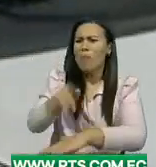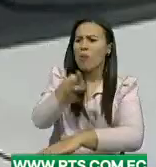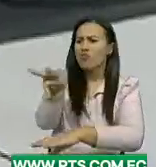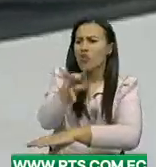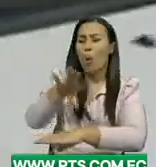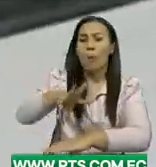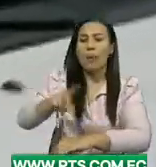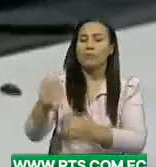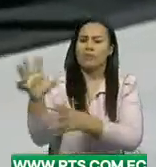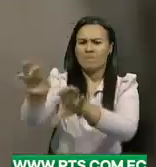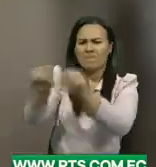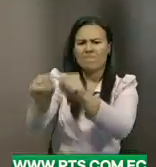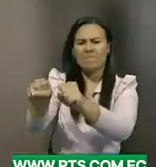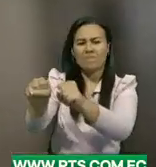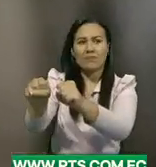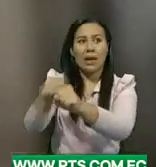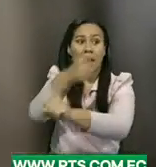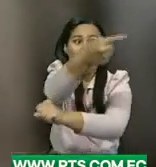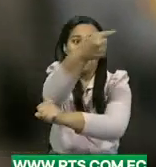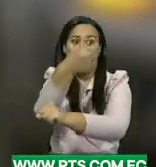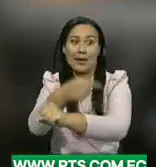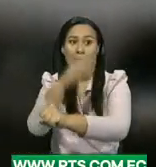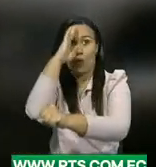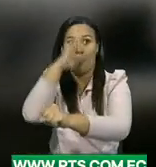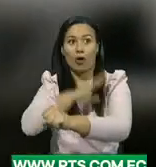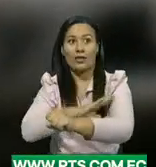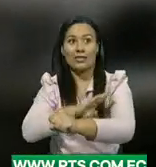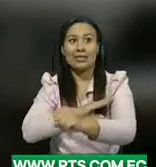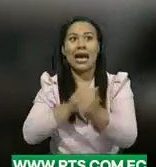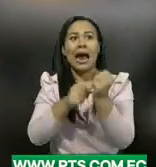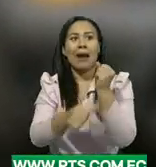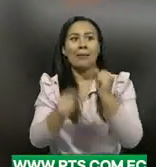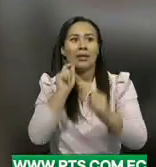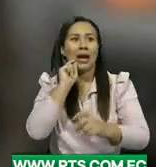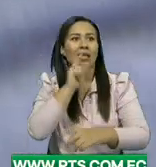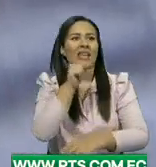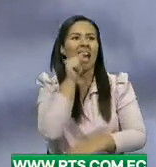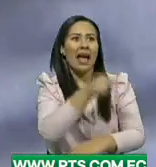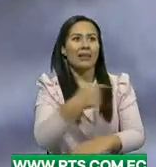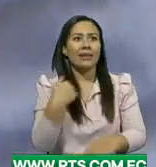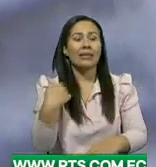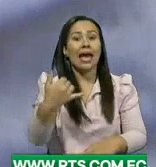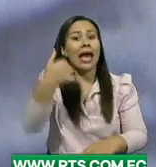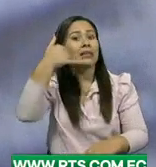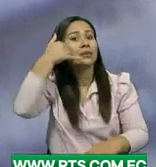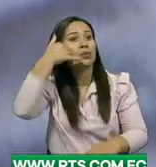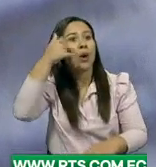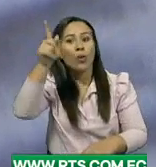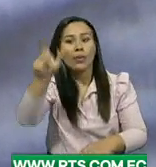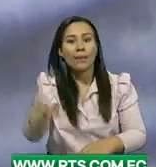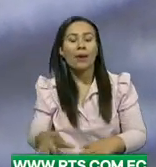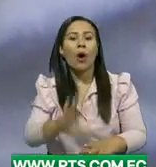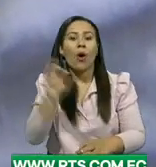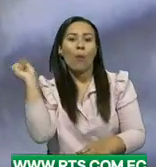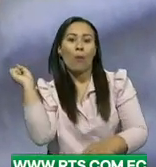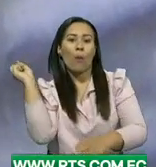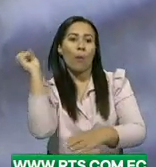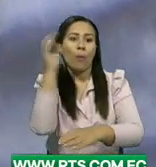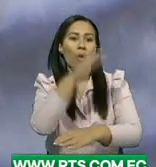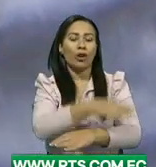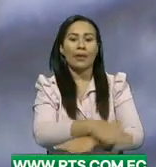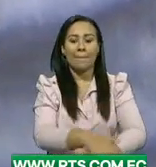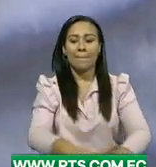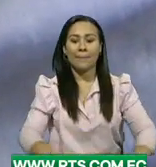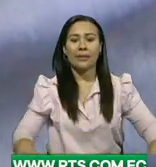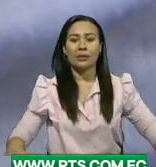una patrulla policial. De pronto, una de sus hermanas le gritó que encontró el teléfono porque alguien lo habría arrojado sobre el